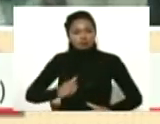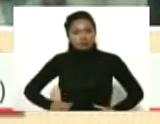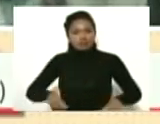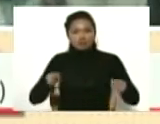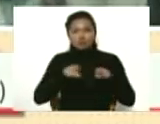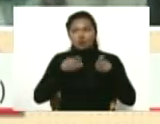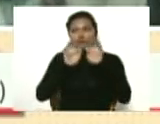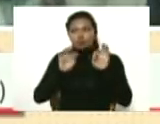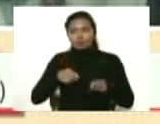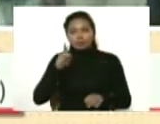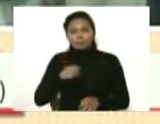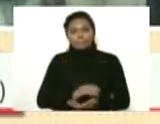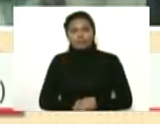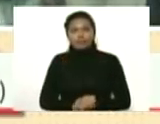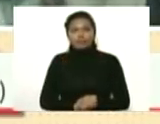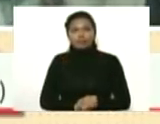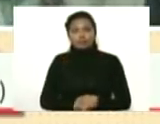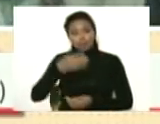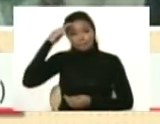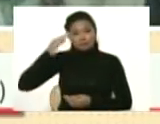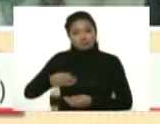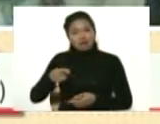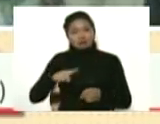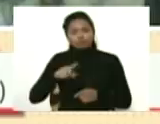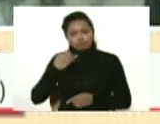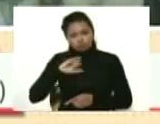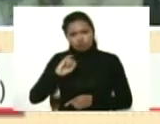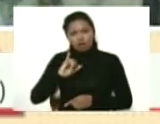Nacional Bolivariana. Son militares.